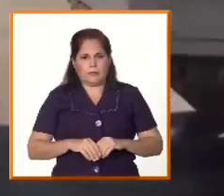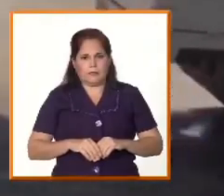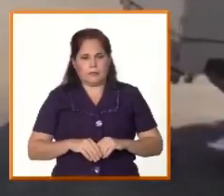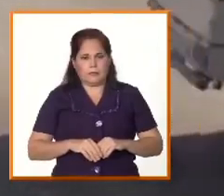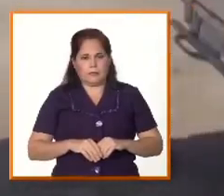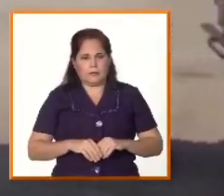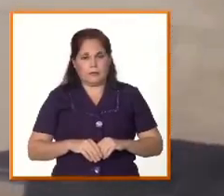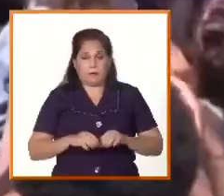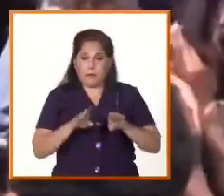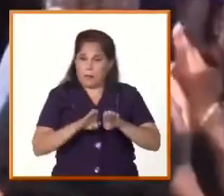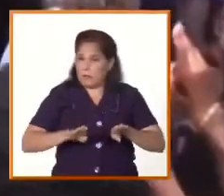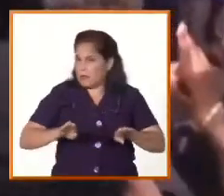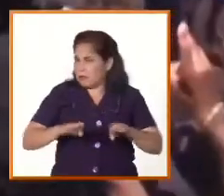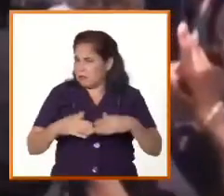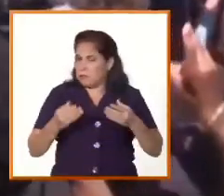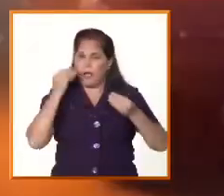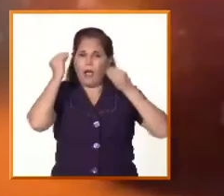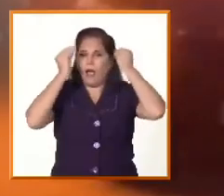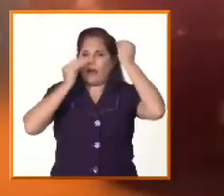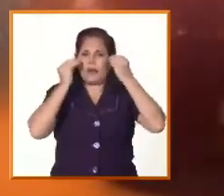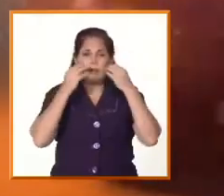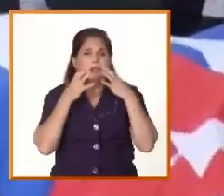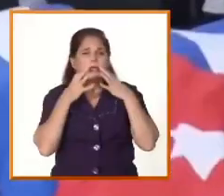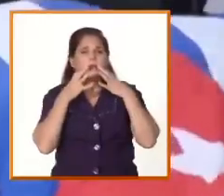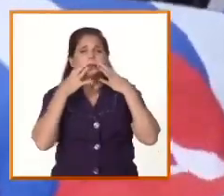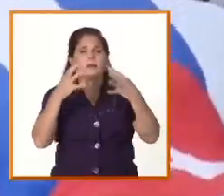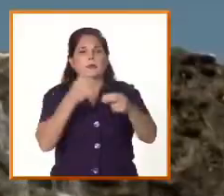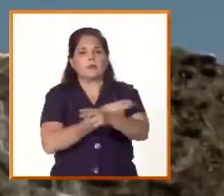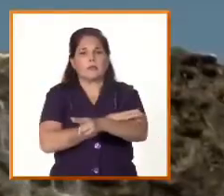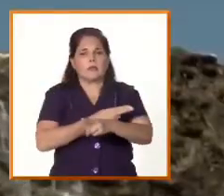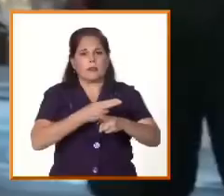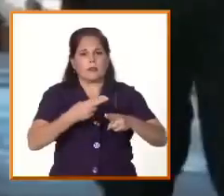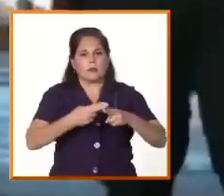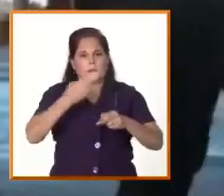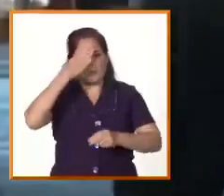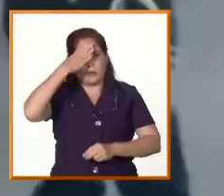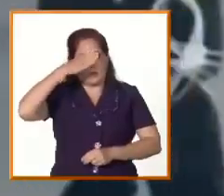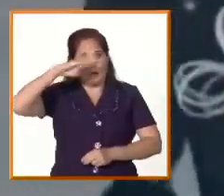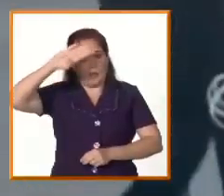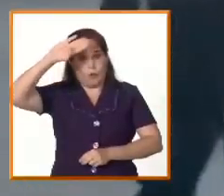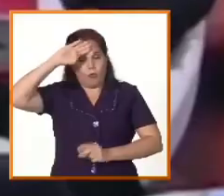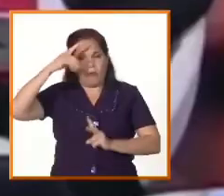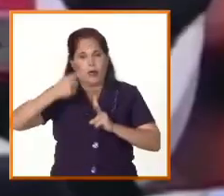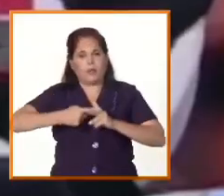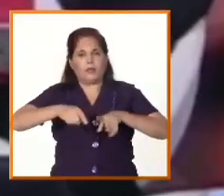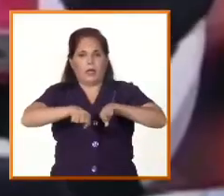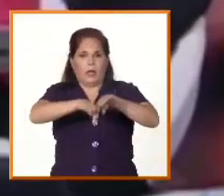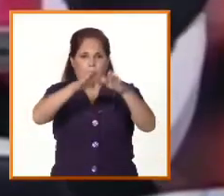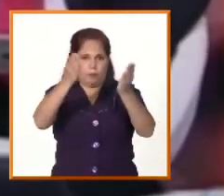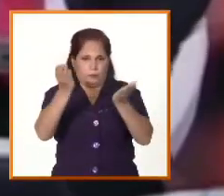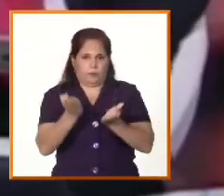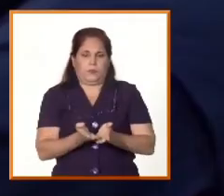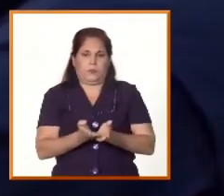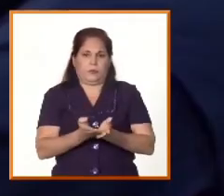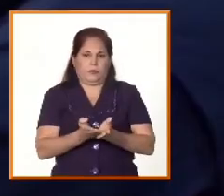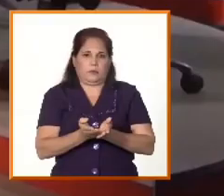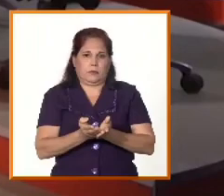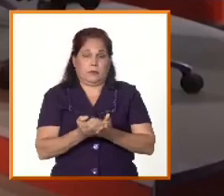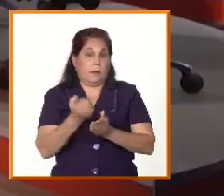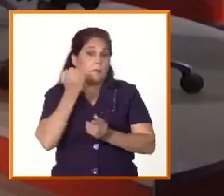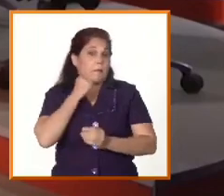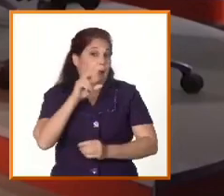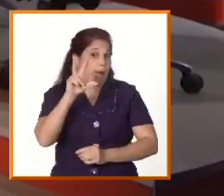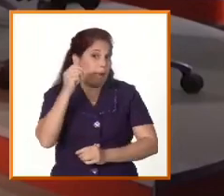un espacio para el análisis de los más importantes acontecimientos de Cuba y el resto del mundo más